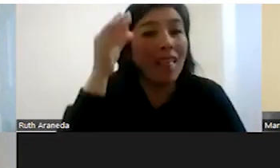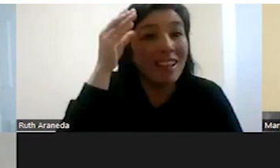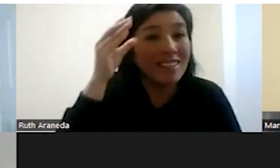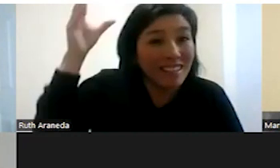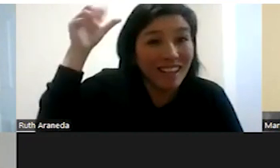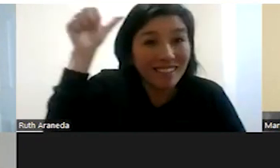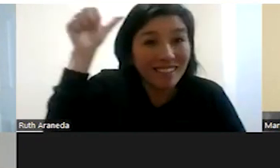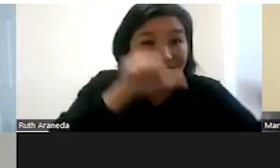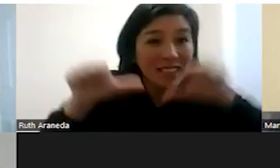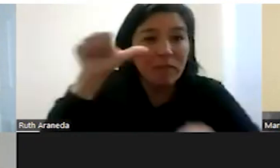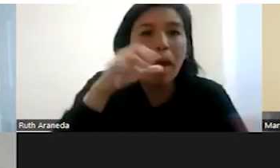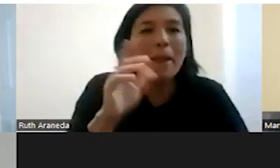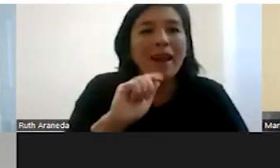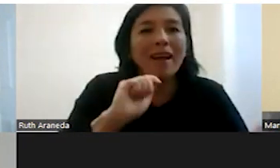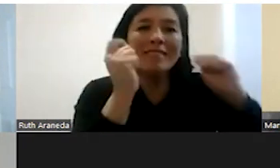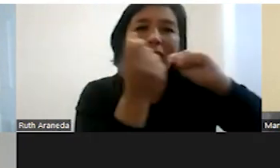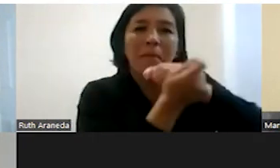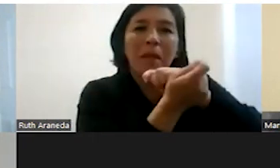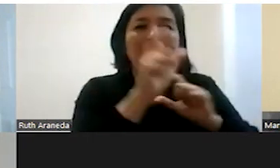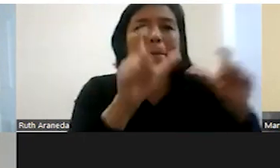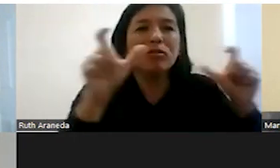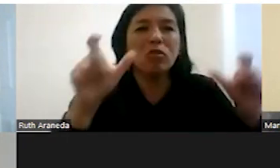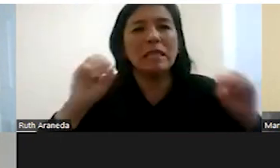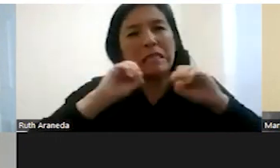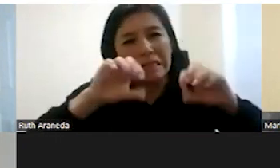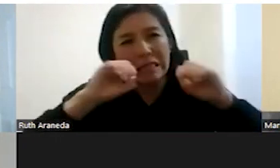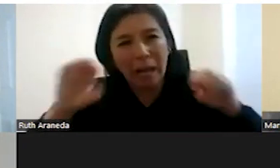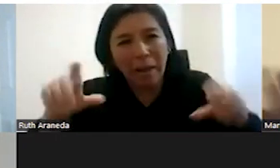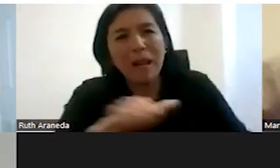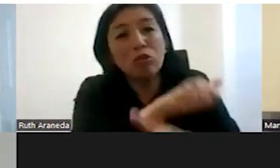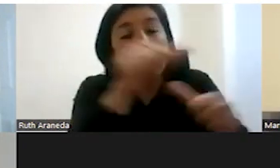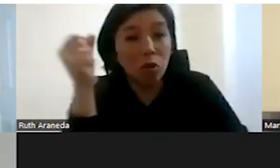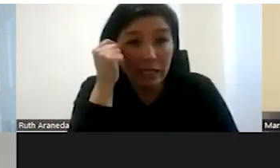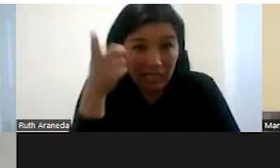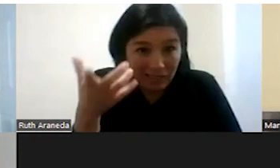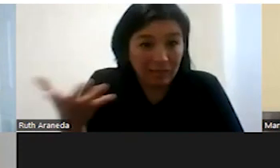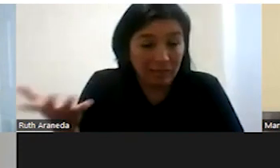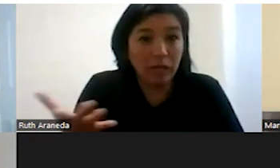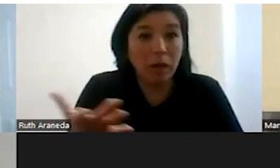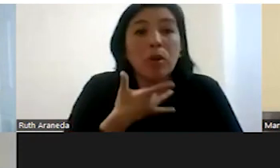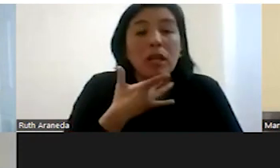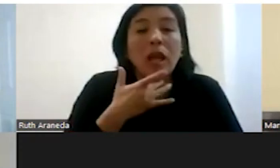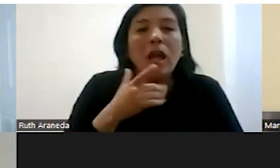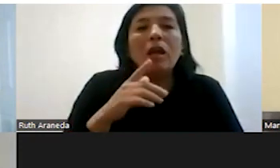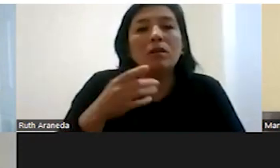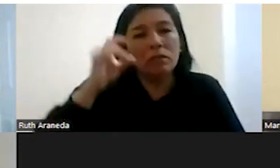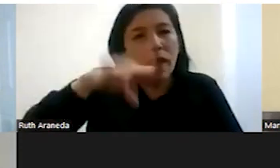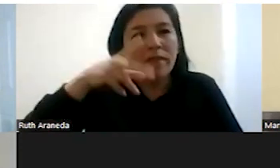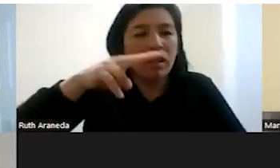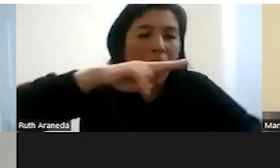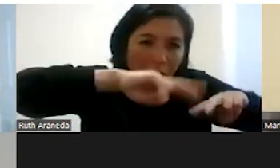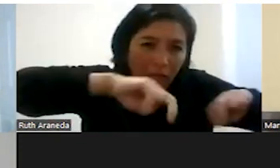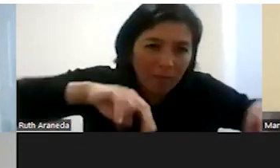a un lenguaje sencillo y comprensible por las personas, porque, como bien decían, muchas de las investigaciones y todo se queda en